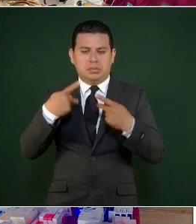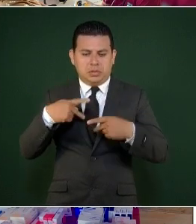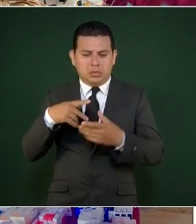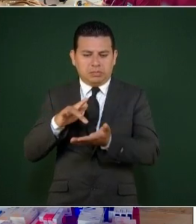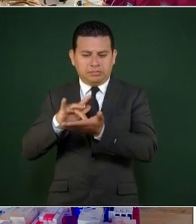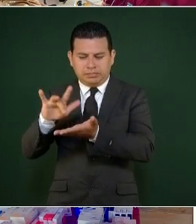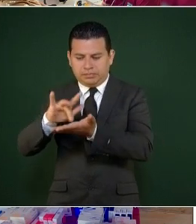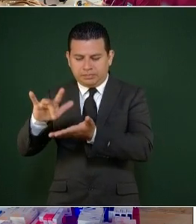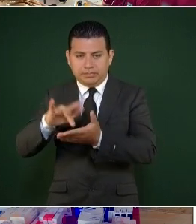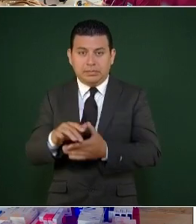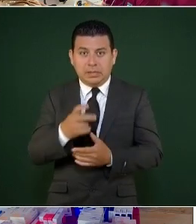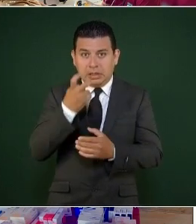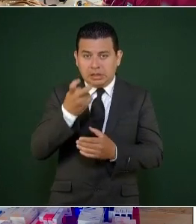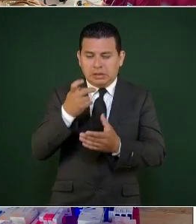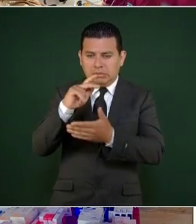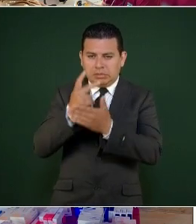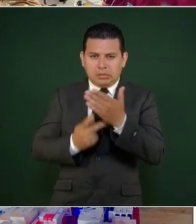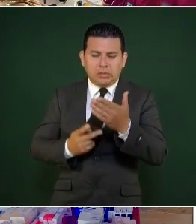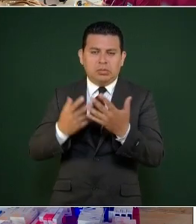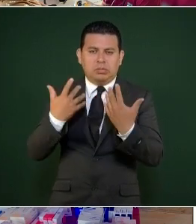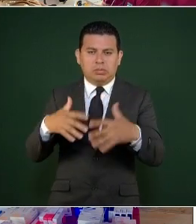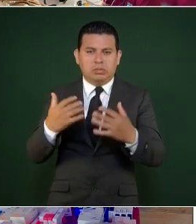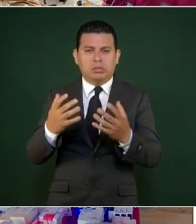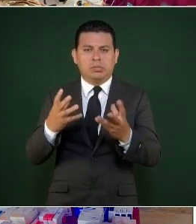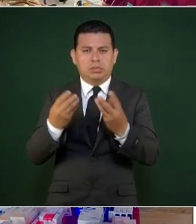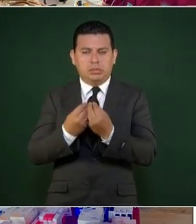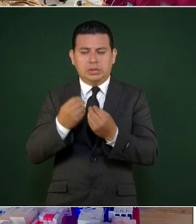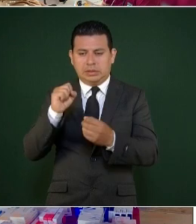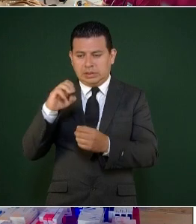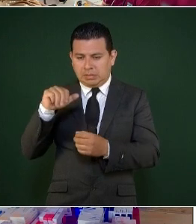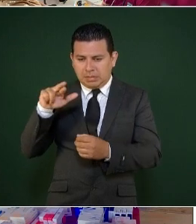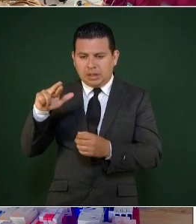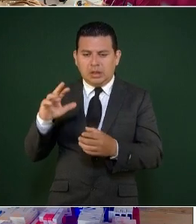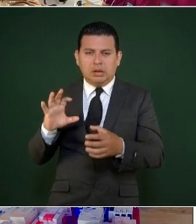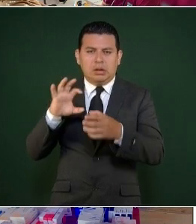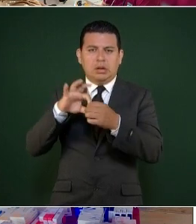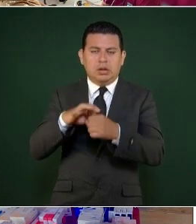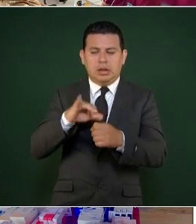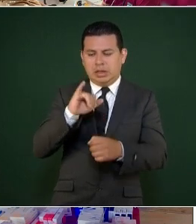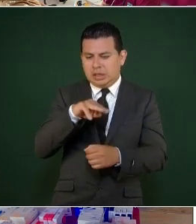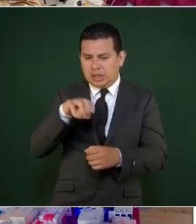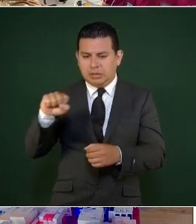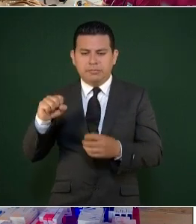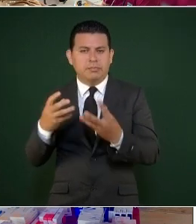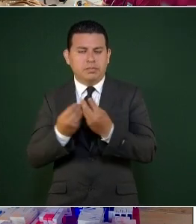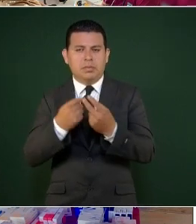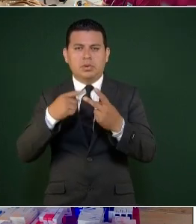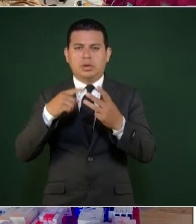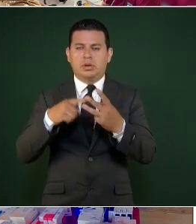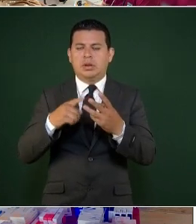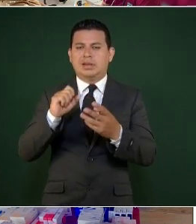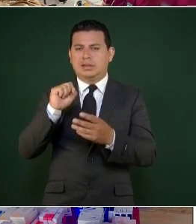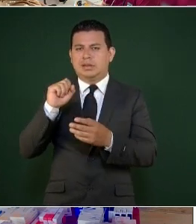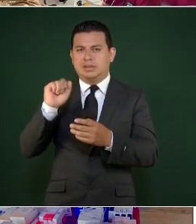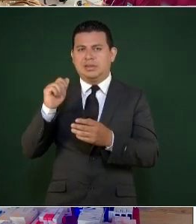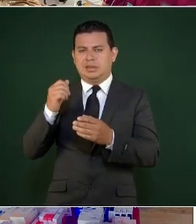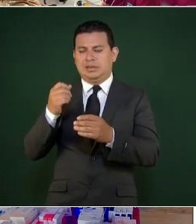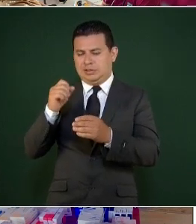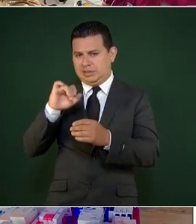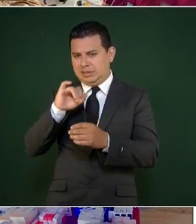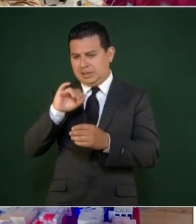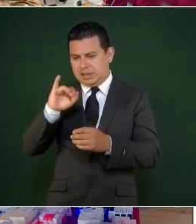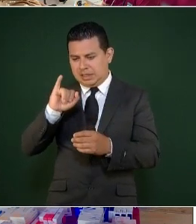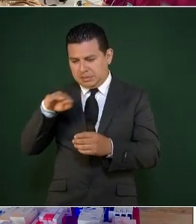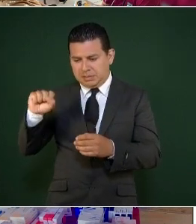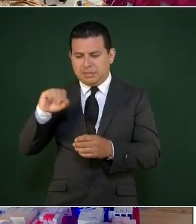personas. En este programa participan, además de la Secretaría de Marina, el IMSS, la Secretaría de Salud del Estado, también